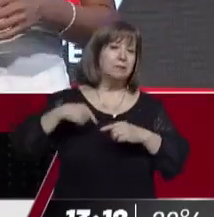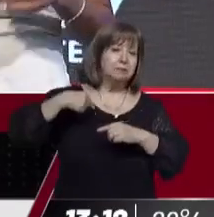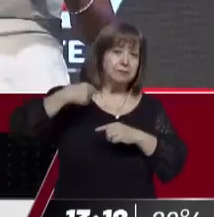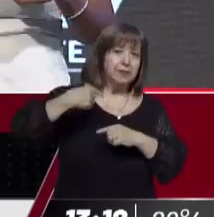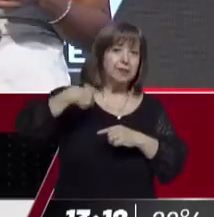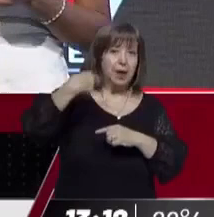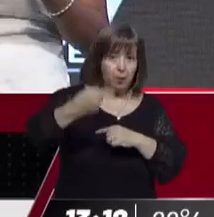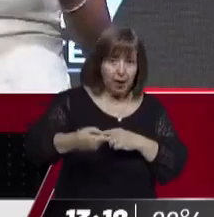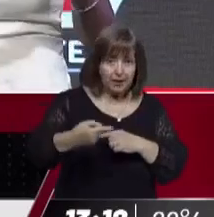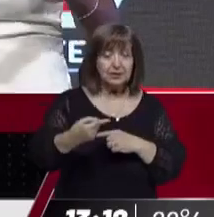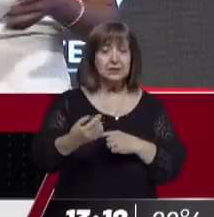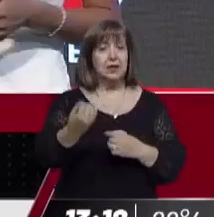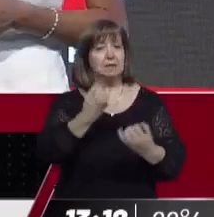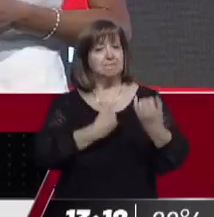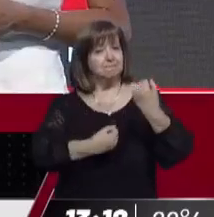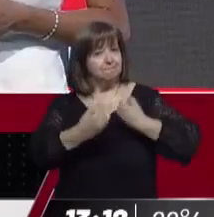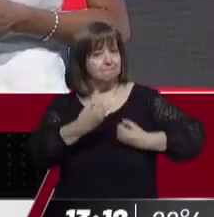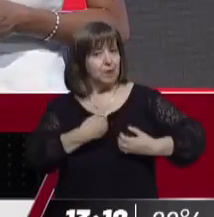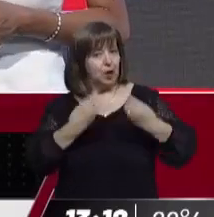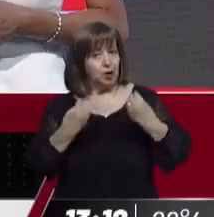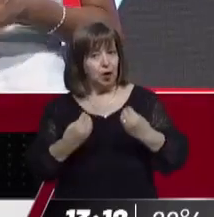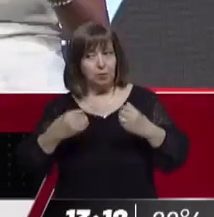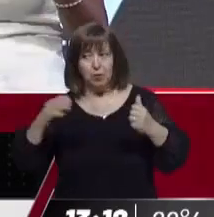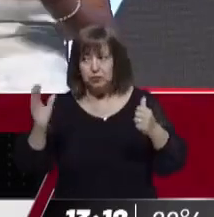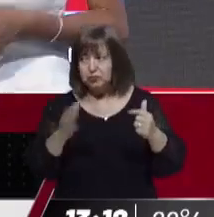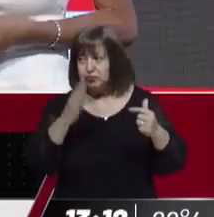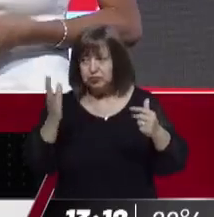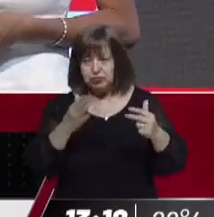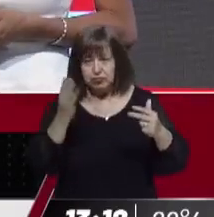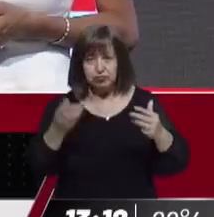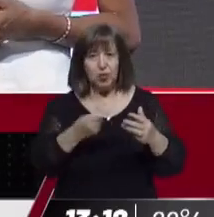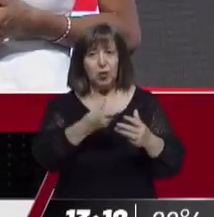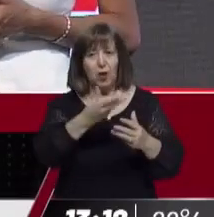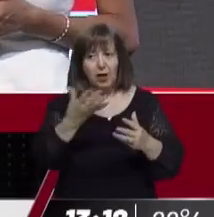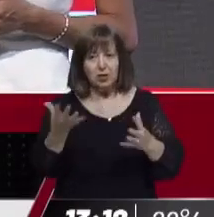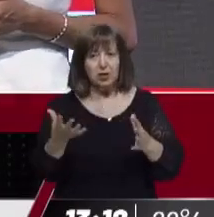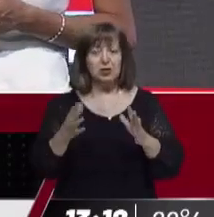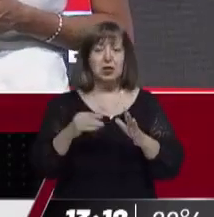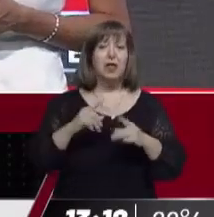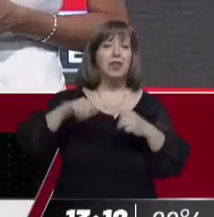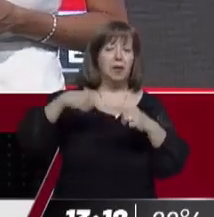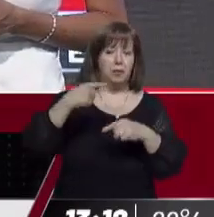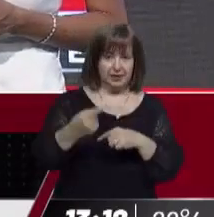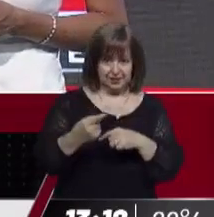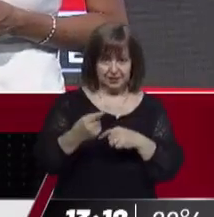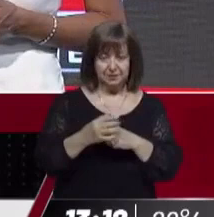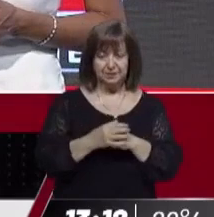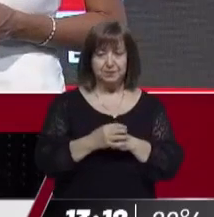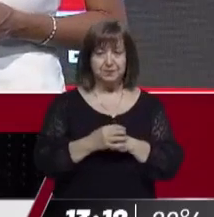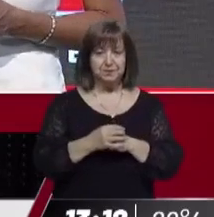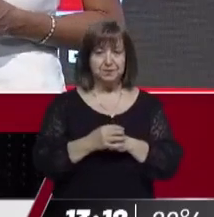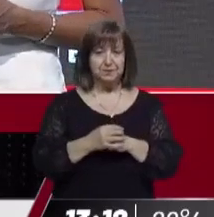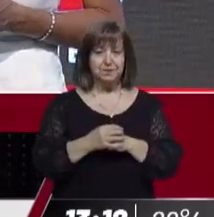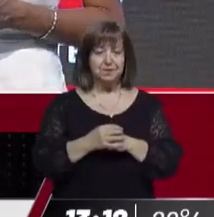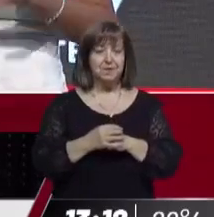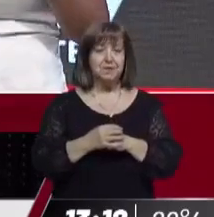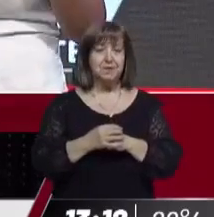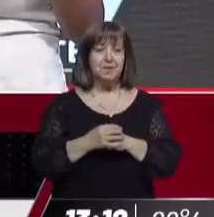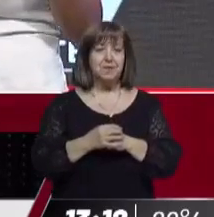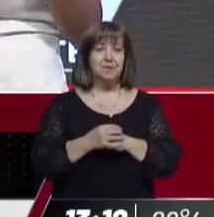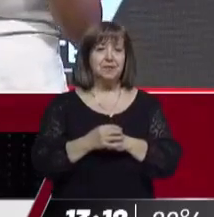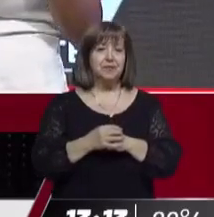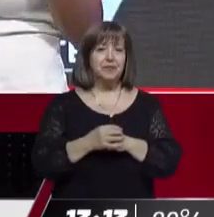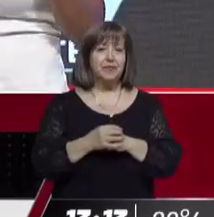paso del resto de los mendocinos que van para el otro lado de la frontera justamente a seguir al Tomba.